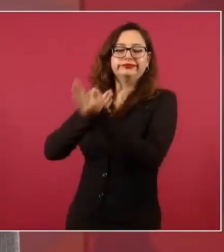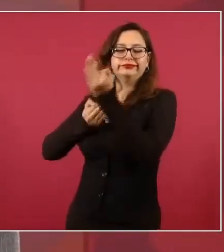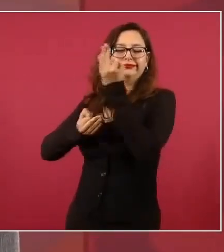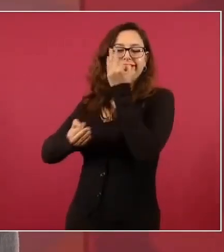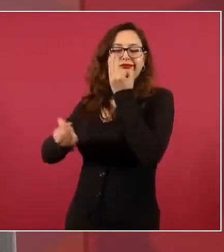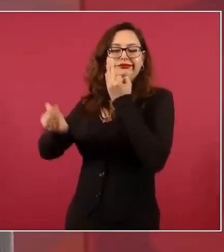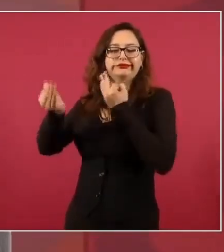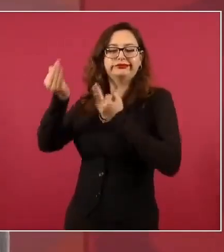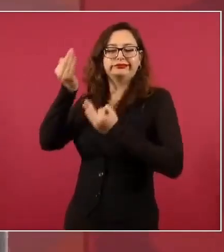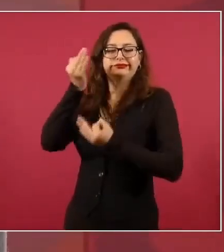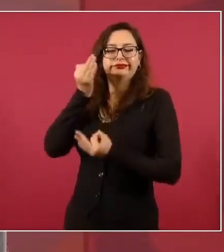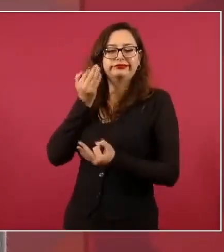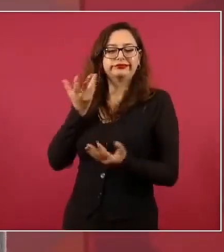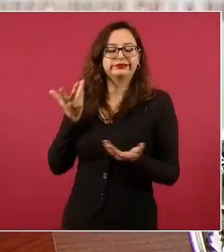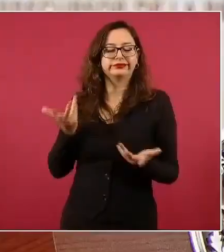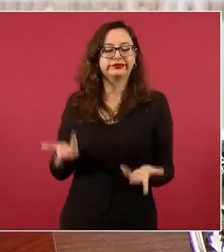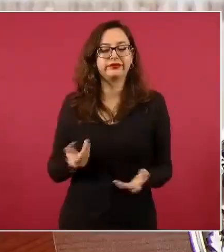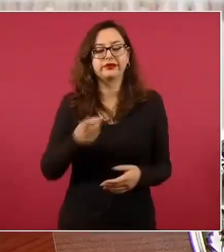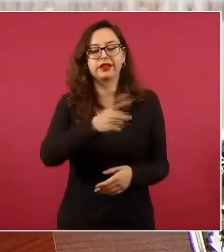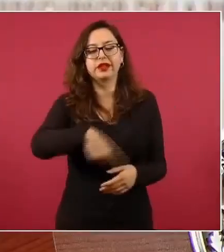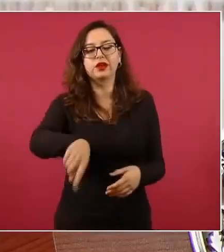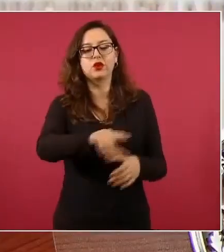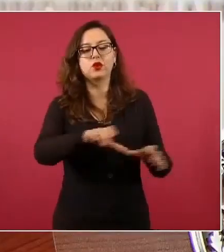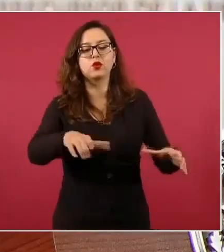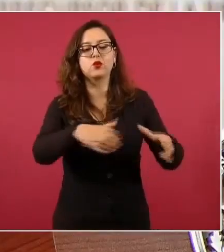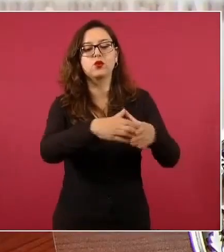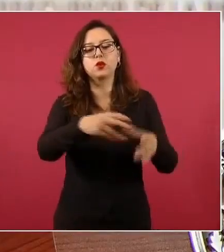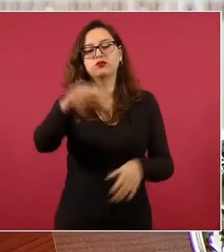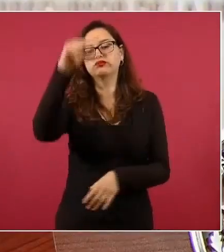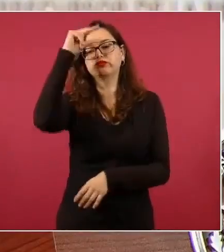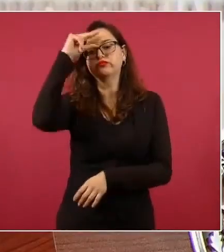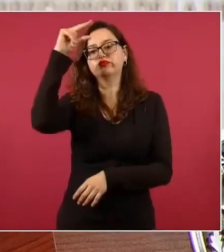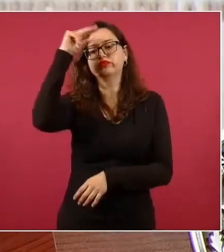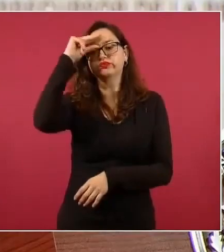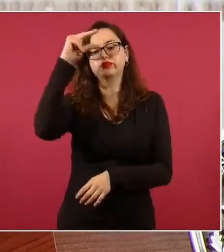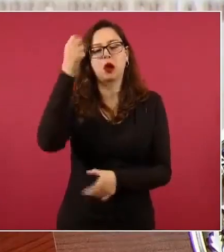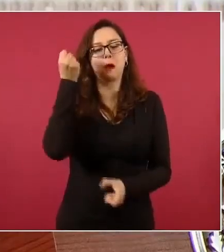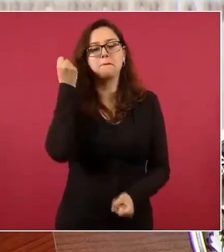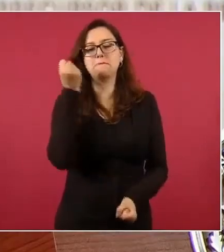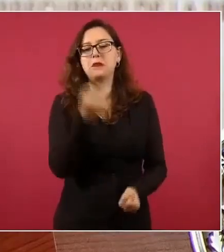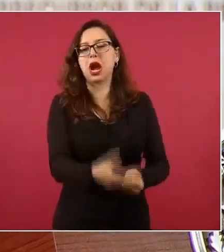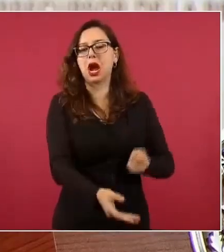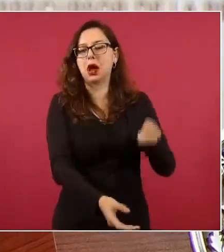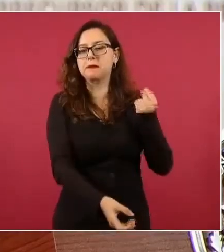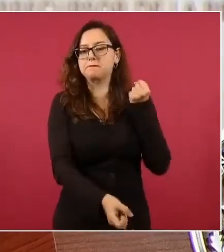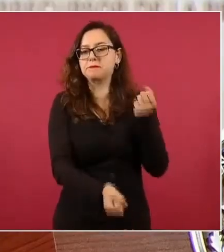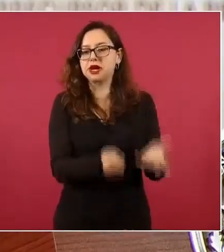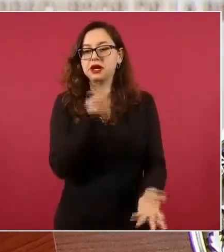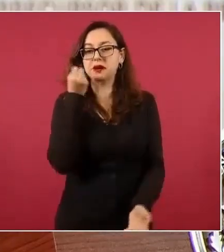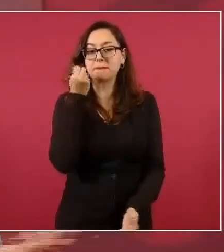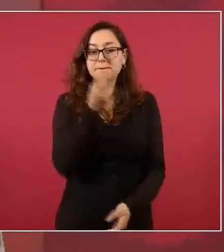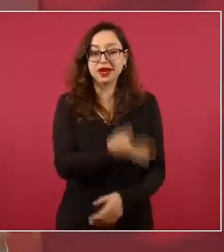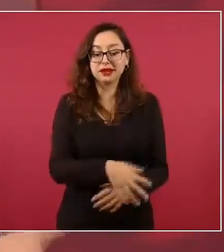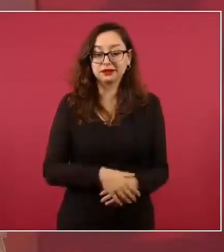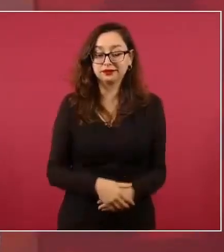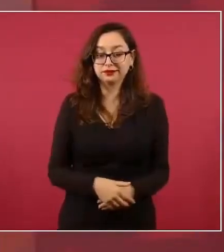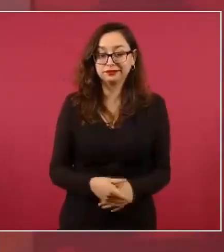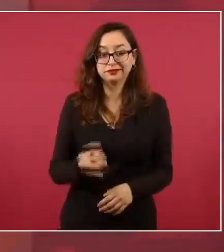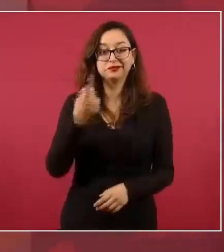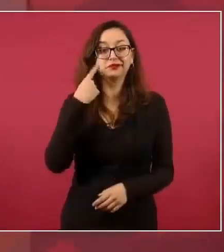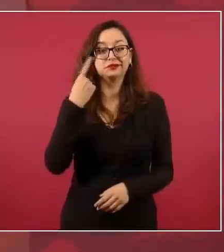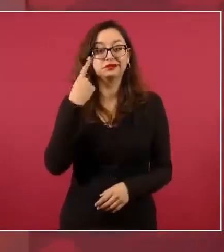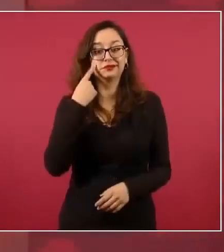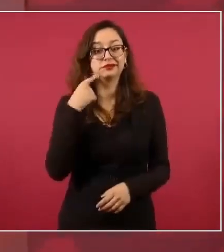recompensara a intelectuales orgánicos, no hay que olvidar que le compraban casi toda